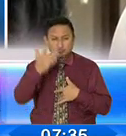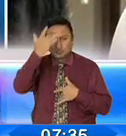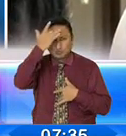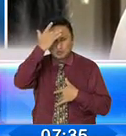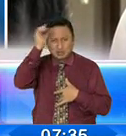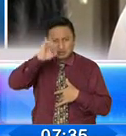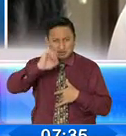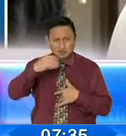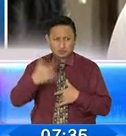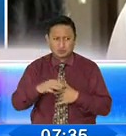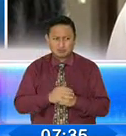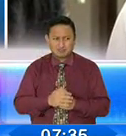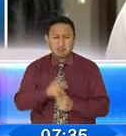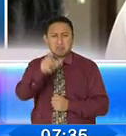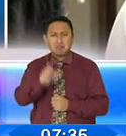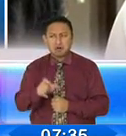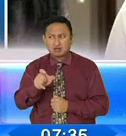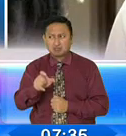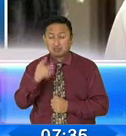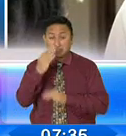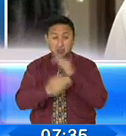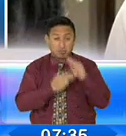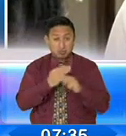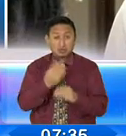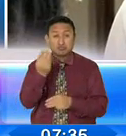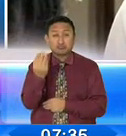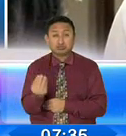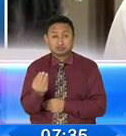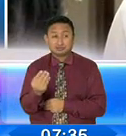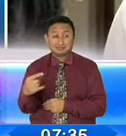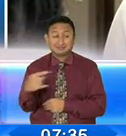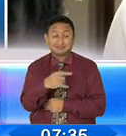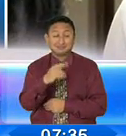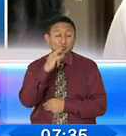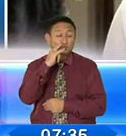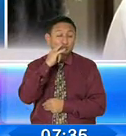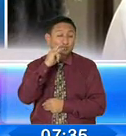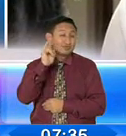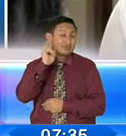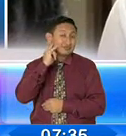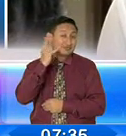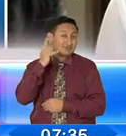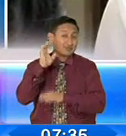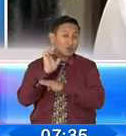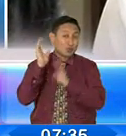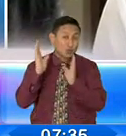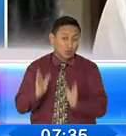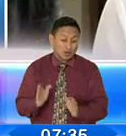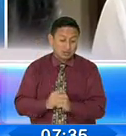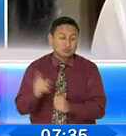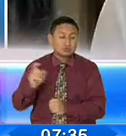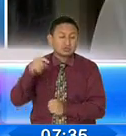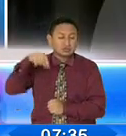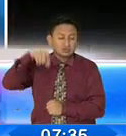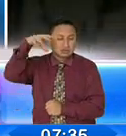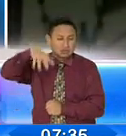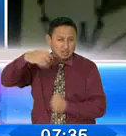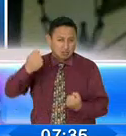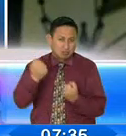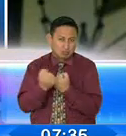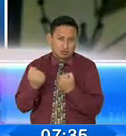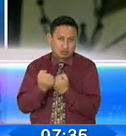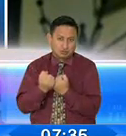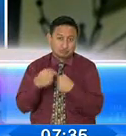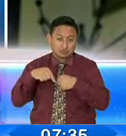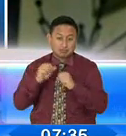da a muy pocas personas en el mundo y la están padeciendo niñas ecuatorianas, niñas que necesitan del Estado también con su ayuda, al